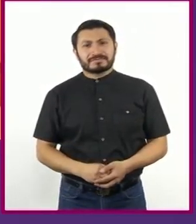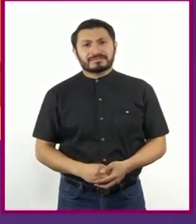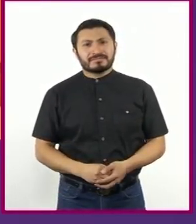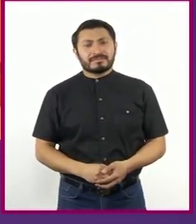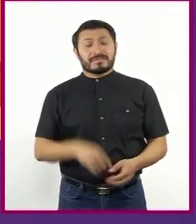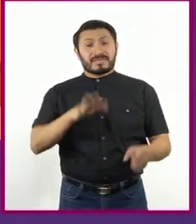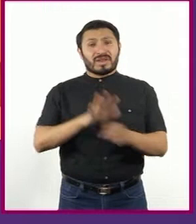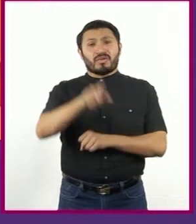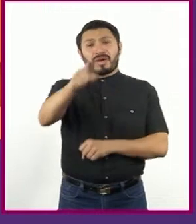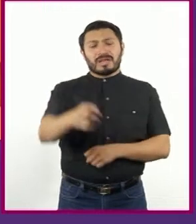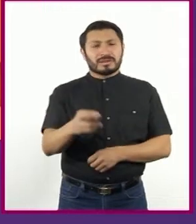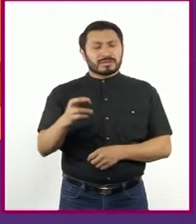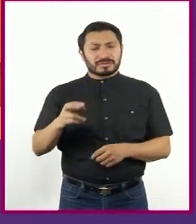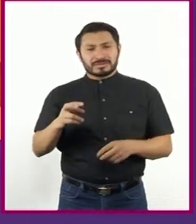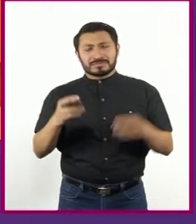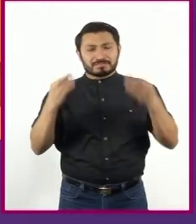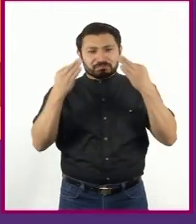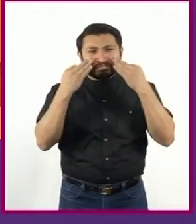¿Qué observan en la imagen?